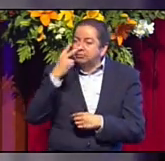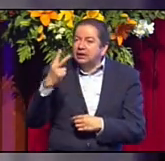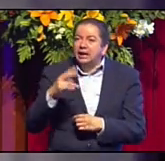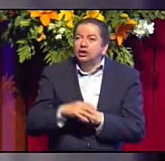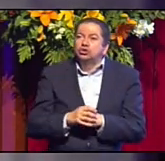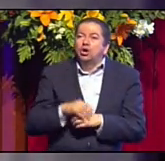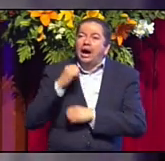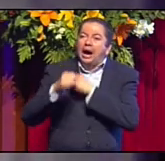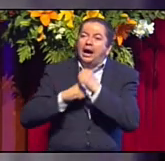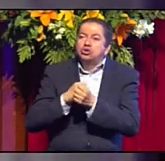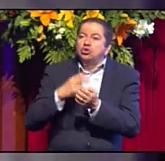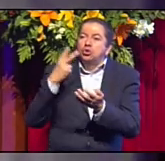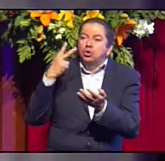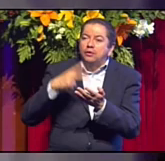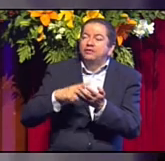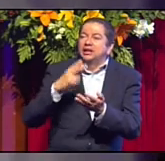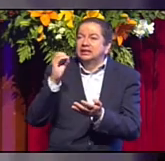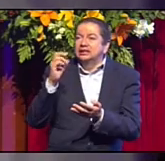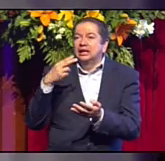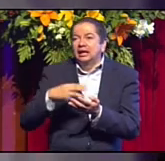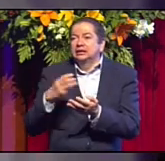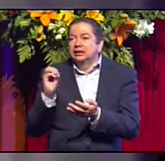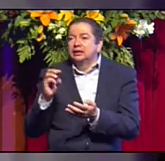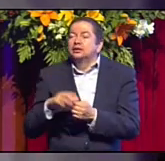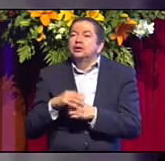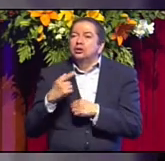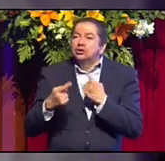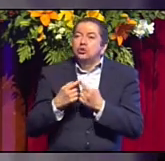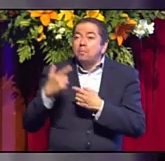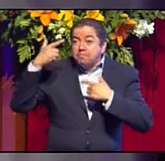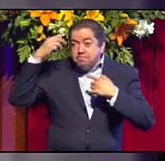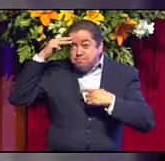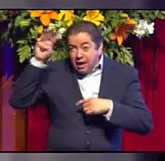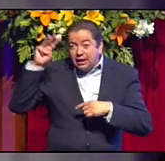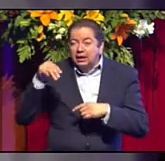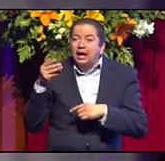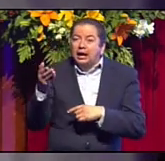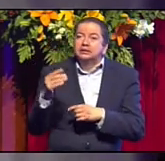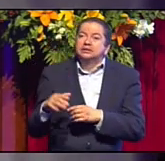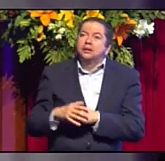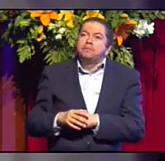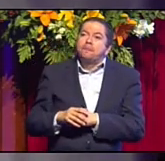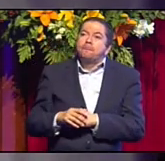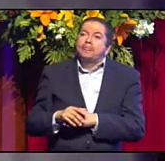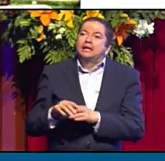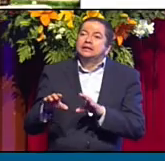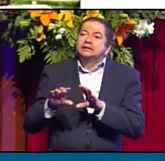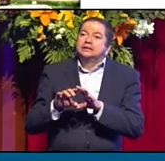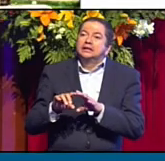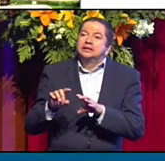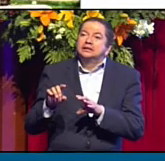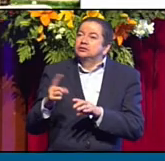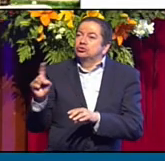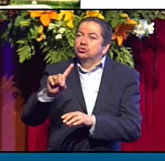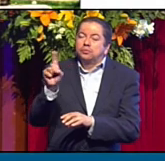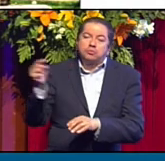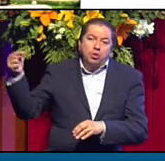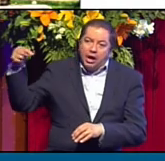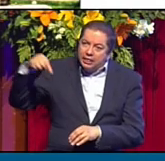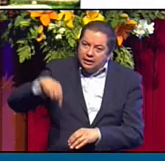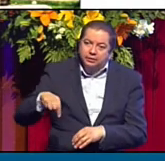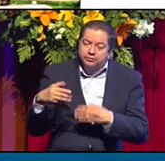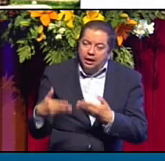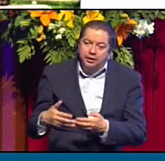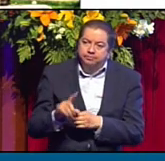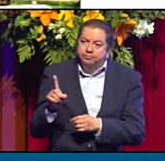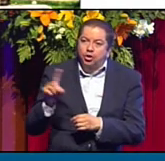avanzar. La visita de la embajadora de México, que tenía comprometida su visita para este día viernes, llegaba el jueves en la noche, no va a